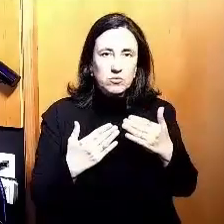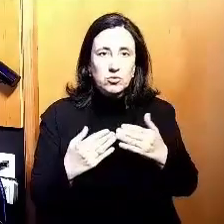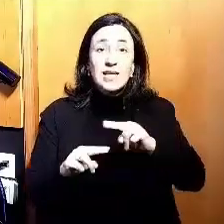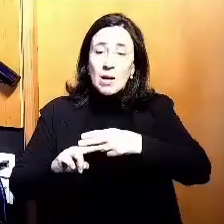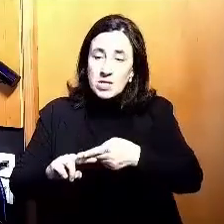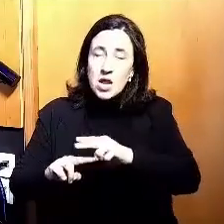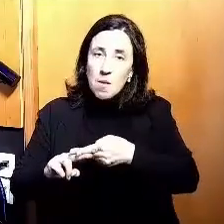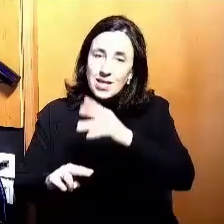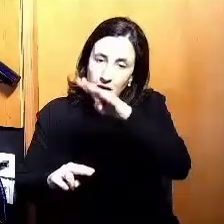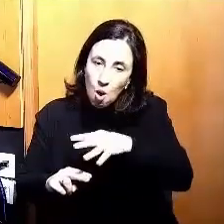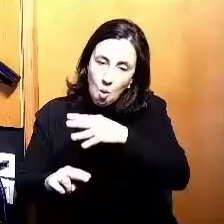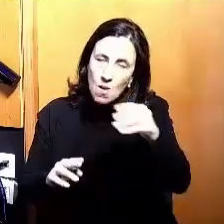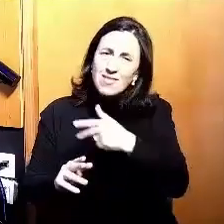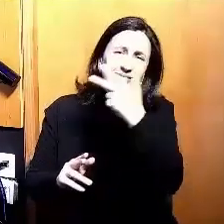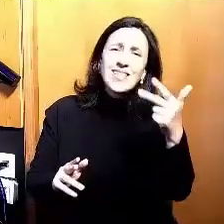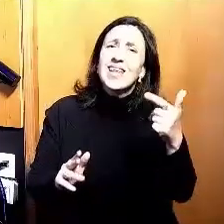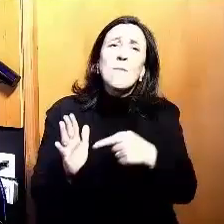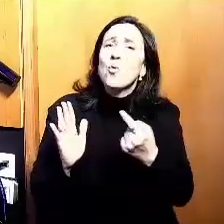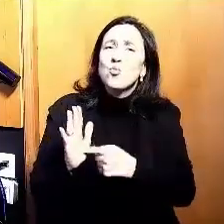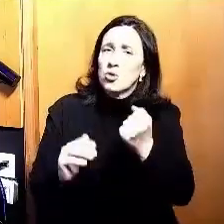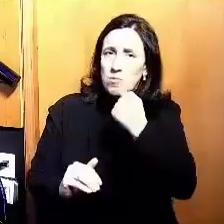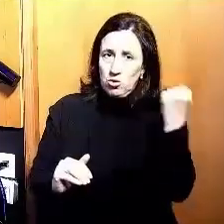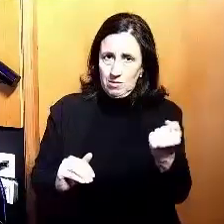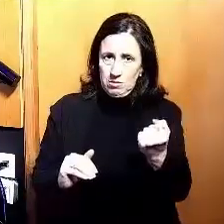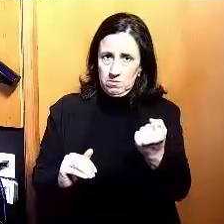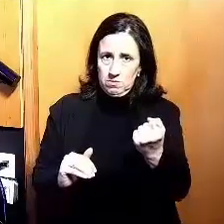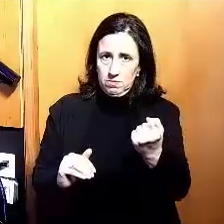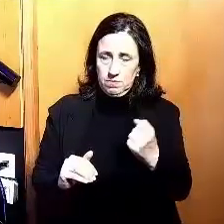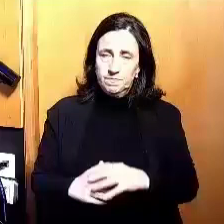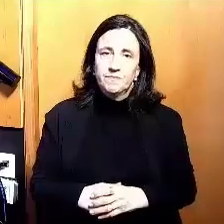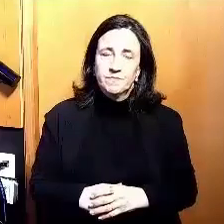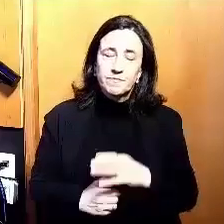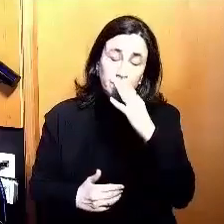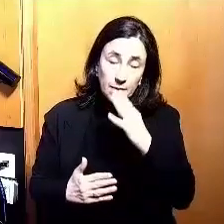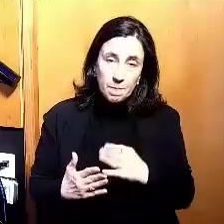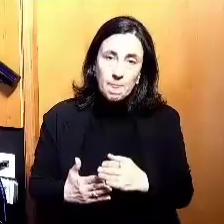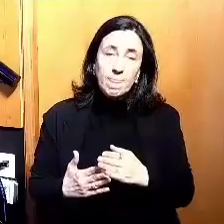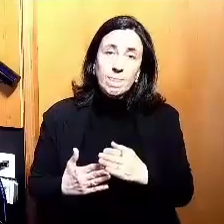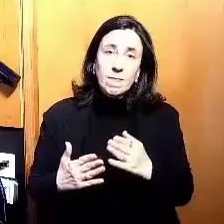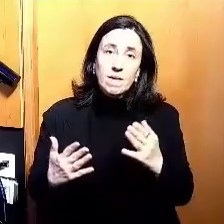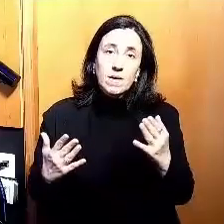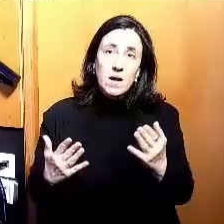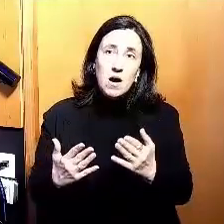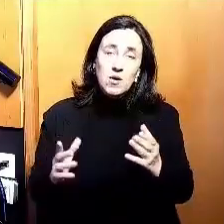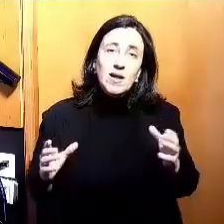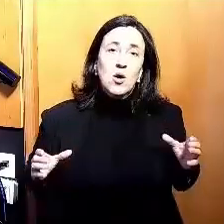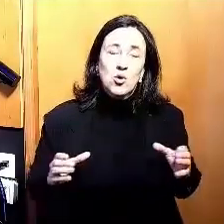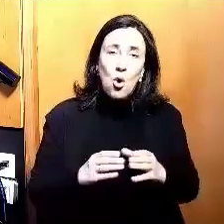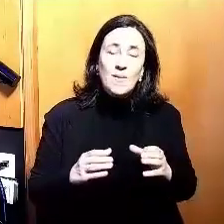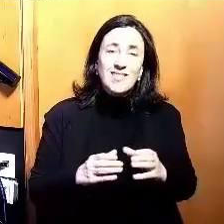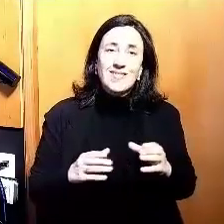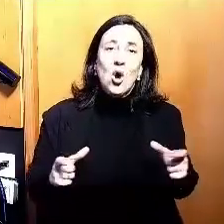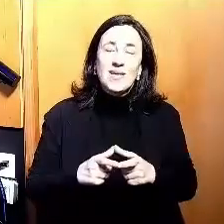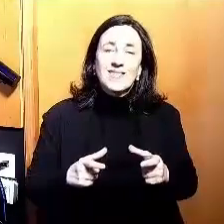esos foros sin parar. Bien. Y bueno, felicitaciones. Ahora son un comité de gobierno